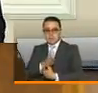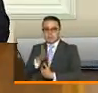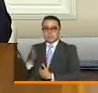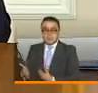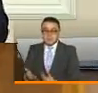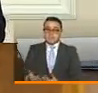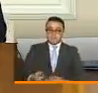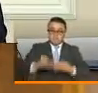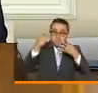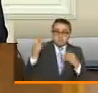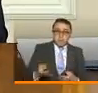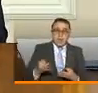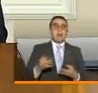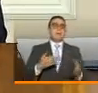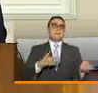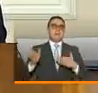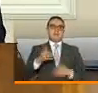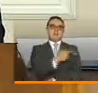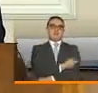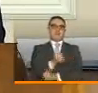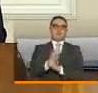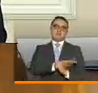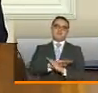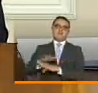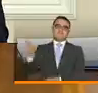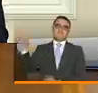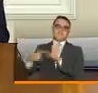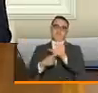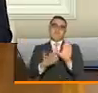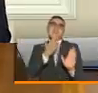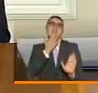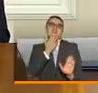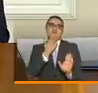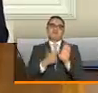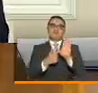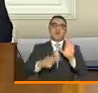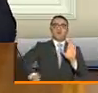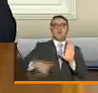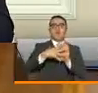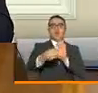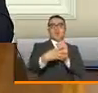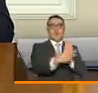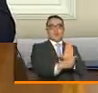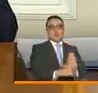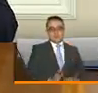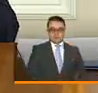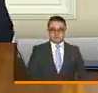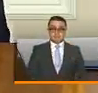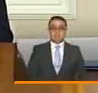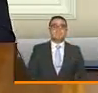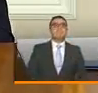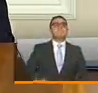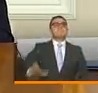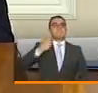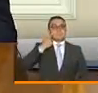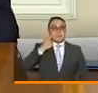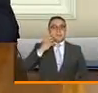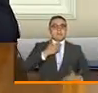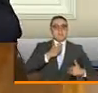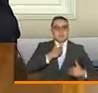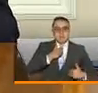adelantará en este plan de vacunación frente al COVID-19. Así que, ministro Fernando Ruiz, no solamente hablemos de este paso a